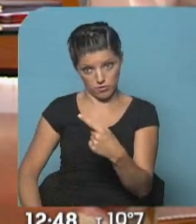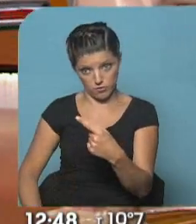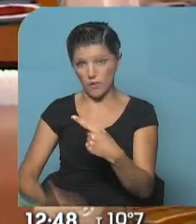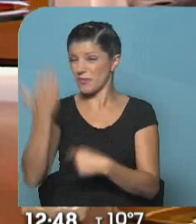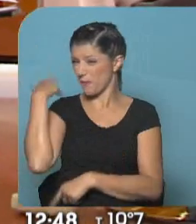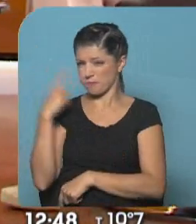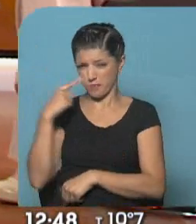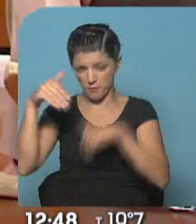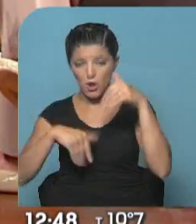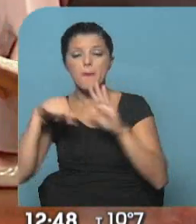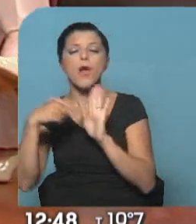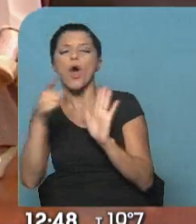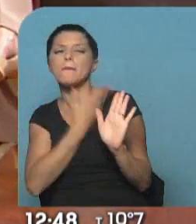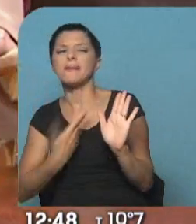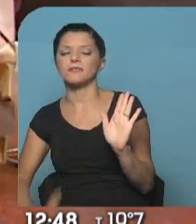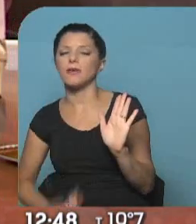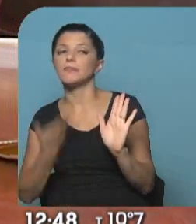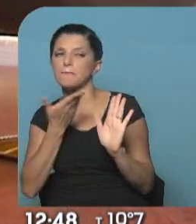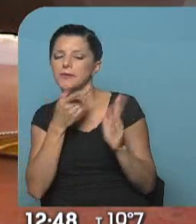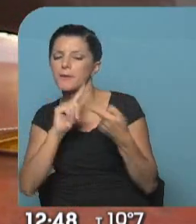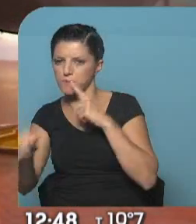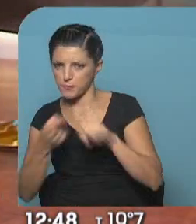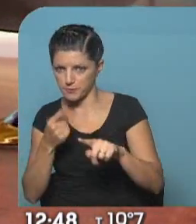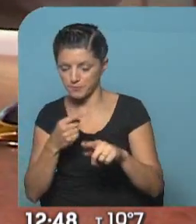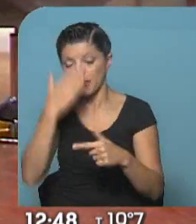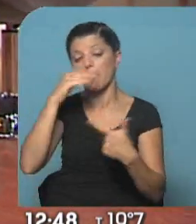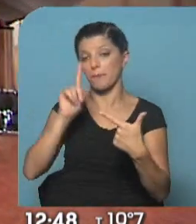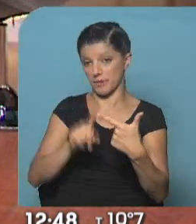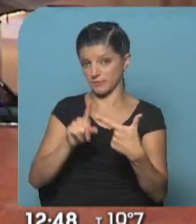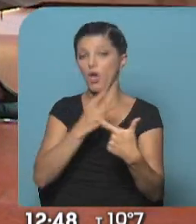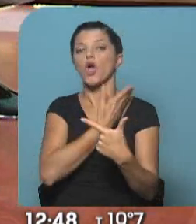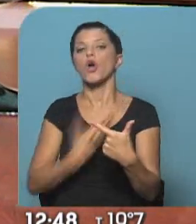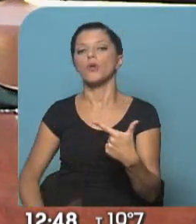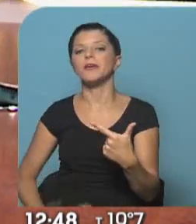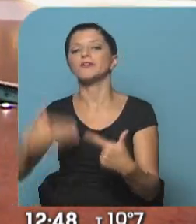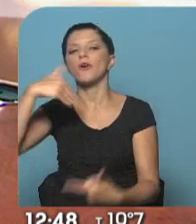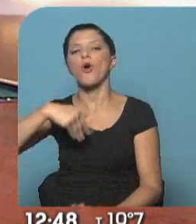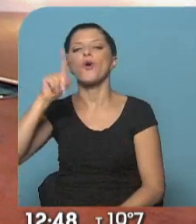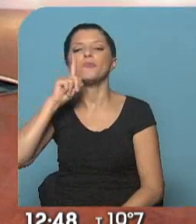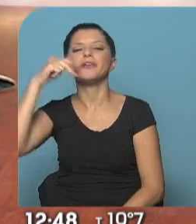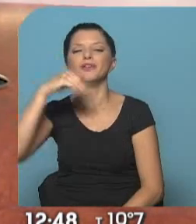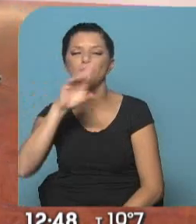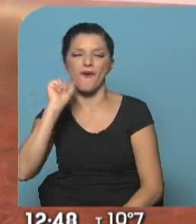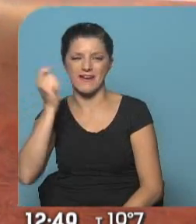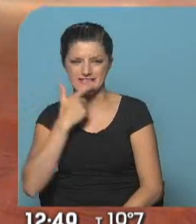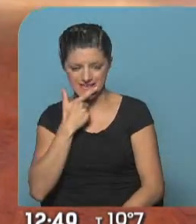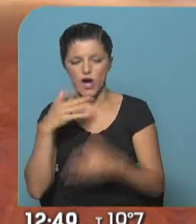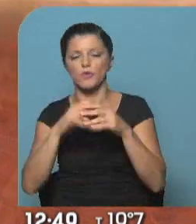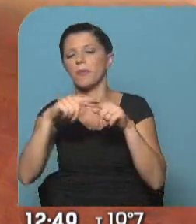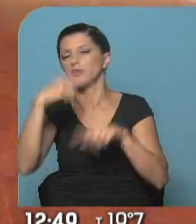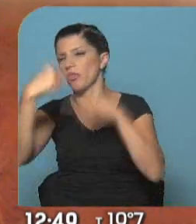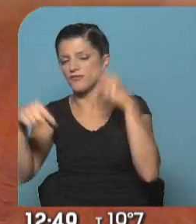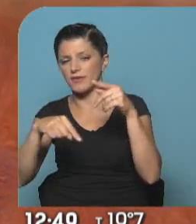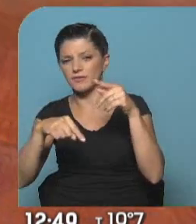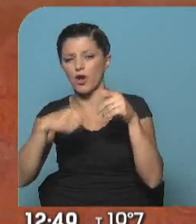las elecciones. La otra opción es un gobierno de minorías. Sí. Eso es una novedad en la Alemania de posguerra. Y